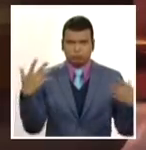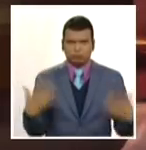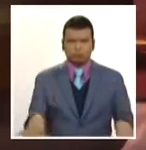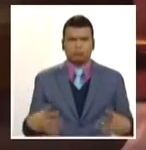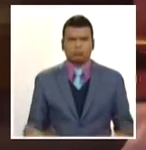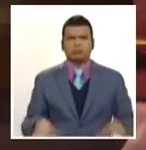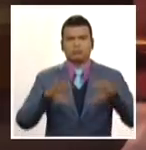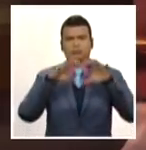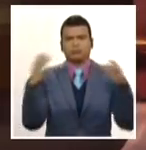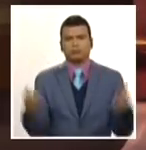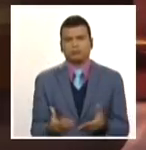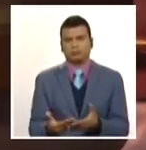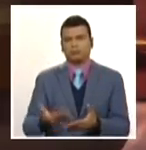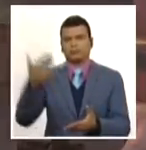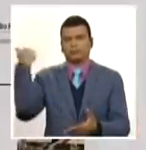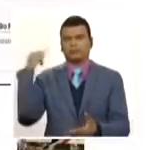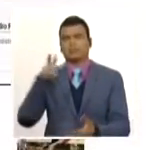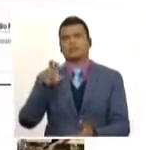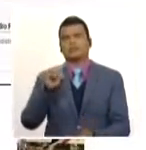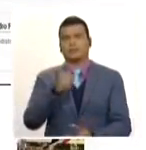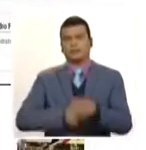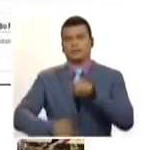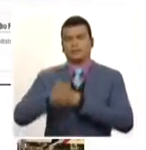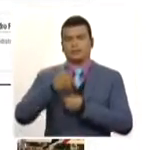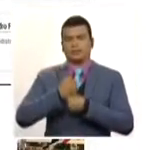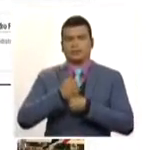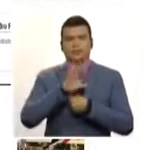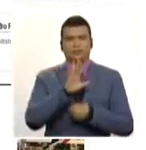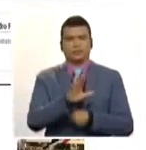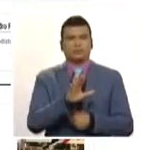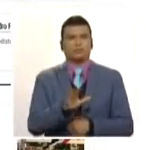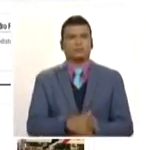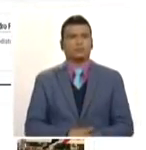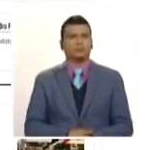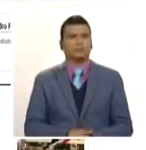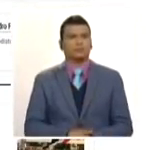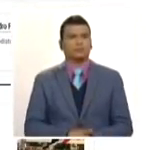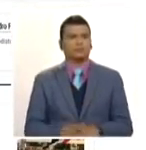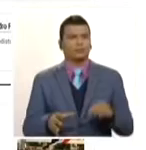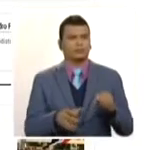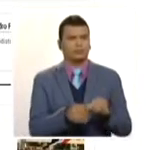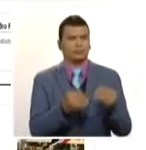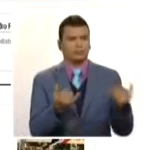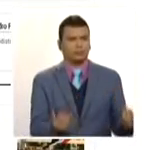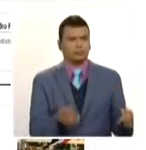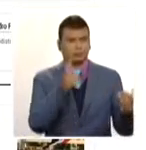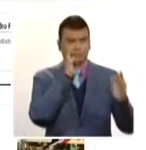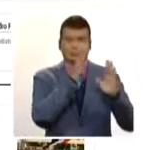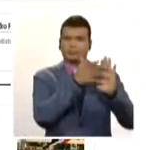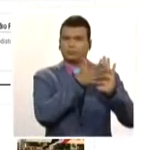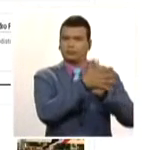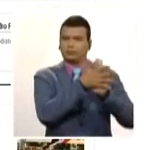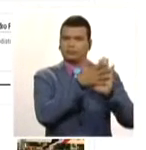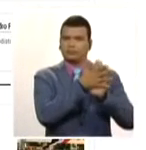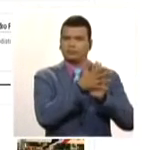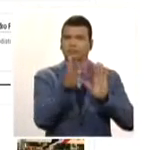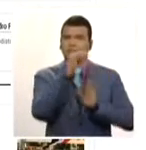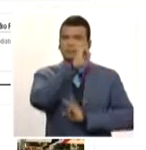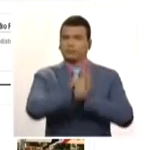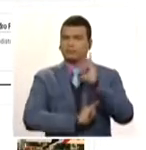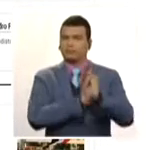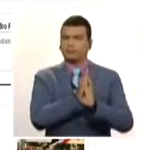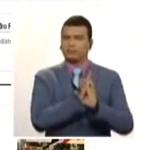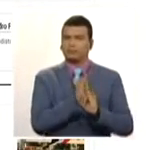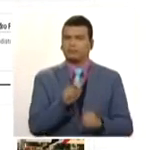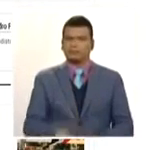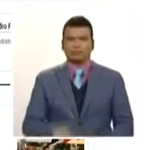planeta Tierra hace 70 años, Pablo. Las bombas de Hiroshima y Nagasaki. Vamos a dar paso a una visión de carácter internacional.